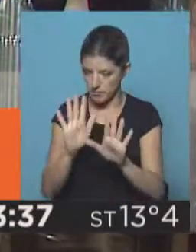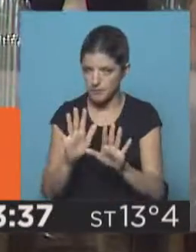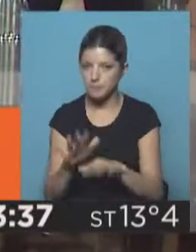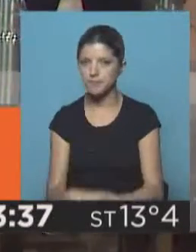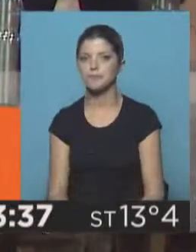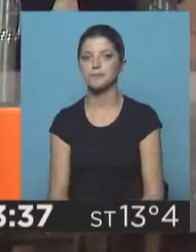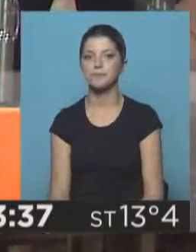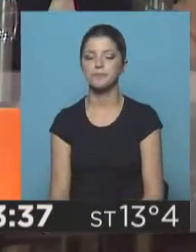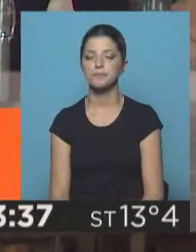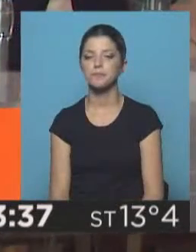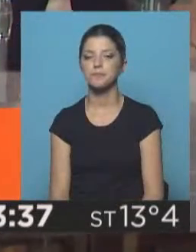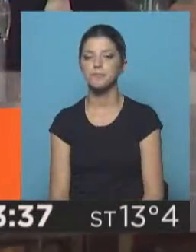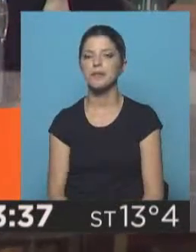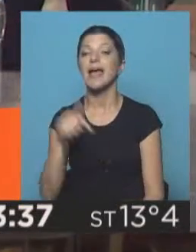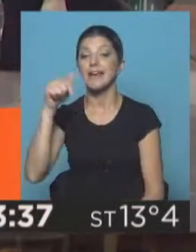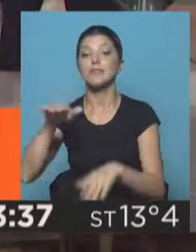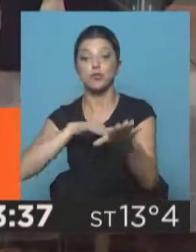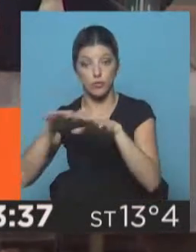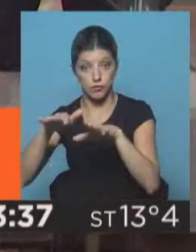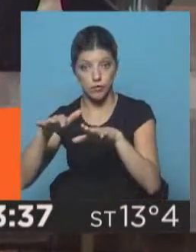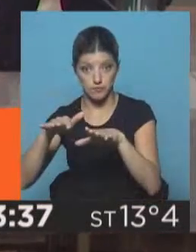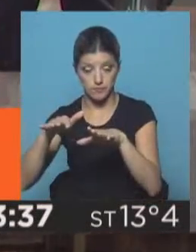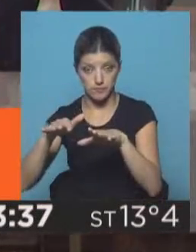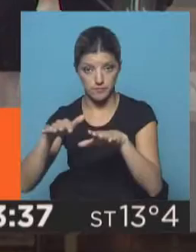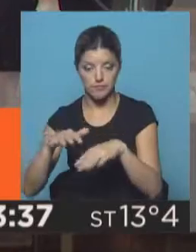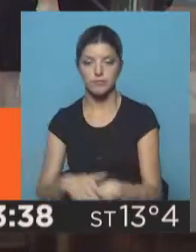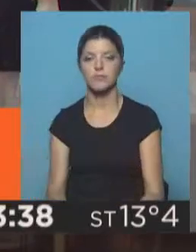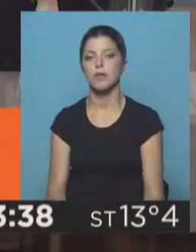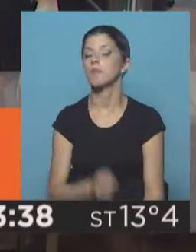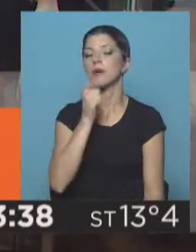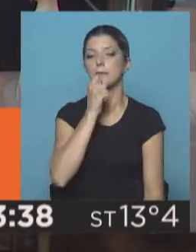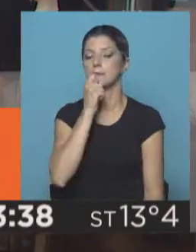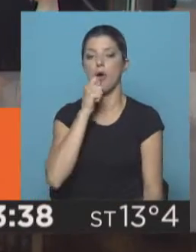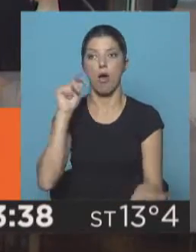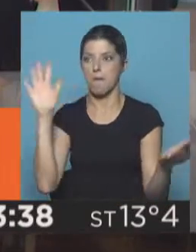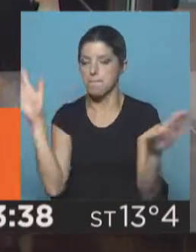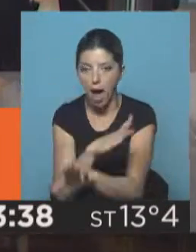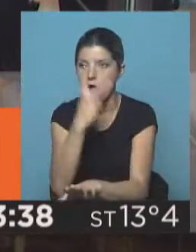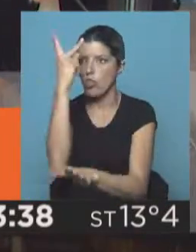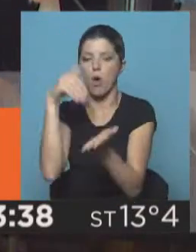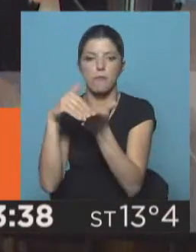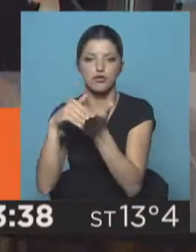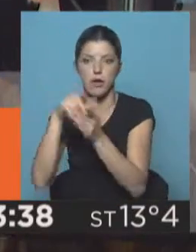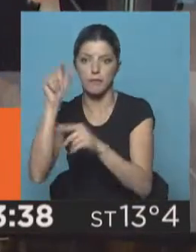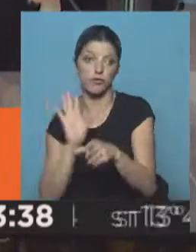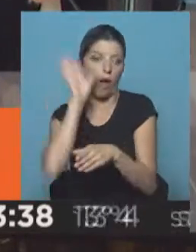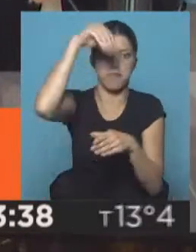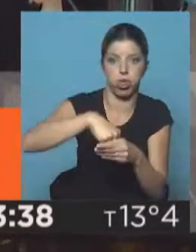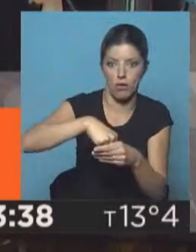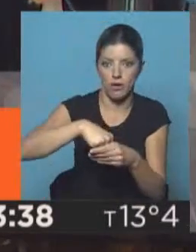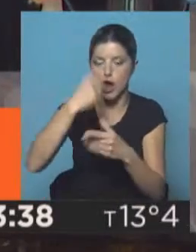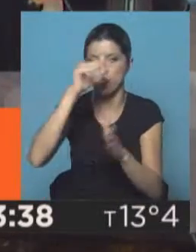Este ejercicio de incorporar de repente, de una sola vez, a 2 millones de personas en una economía, hasta ahora